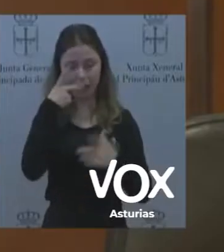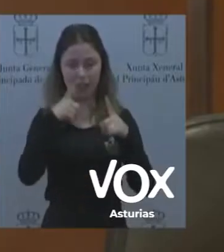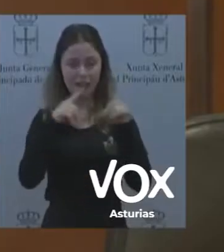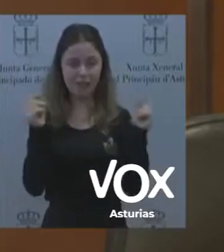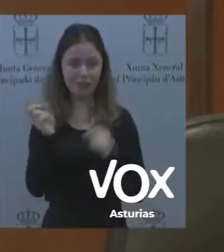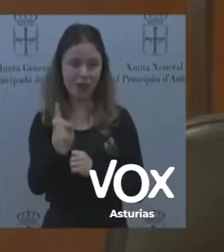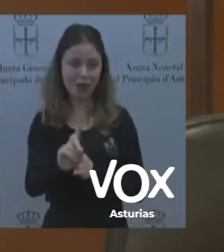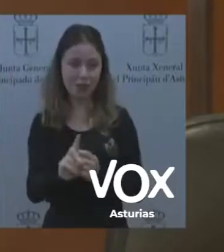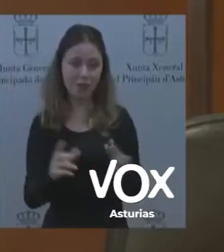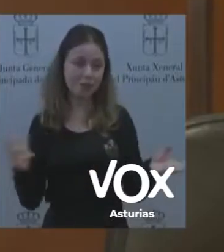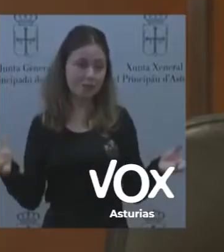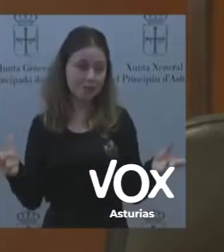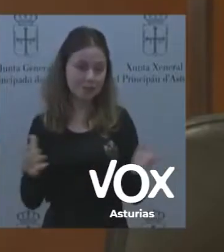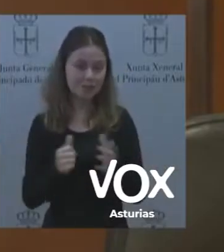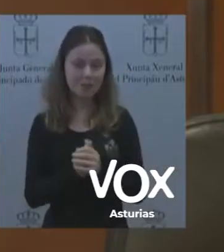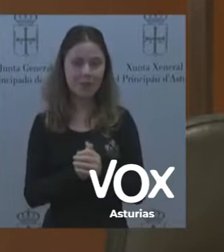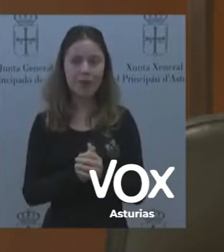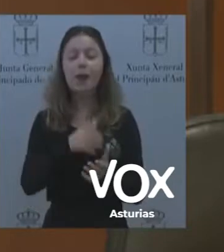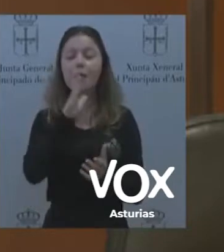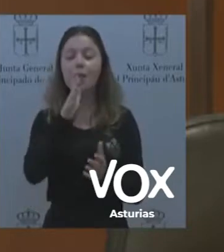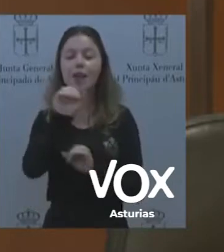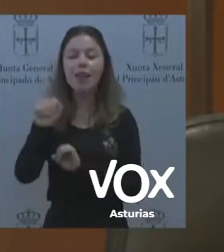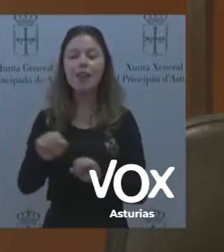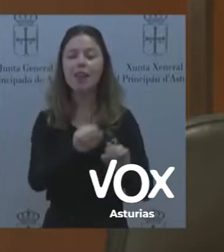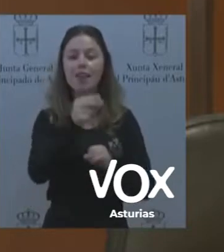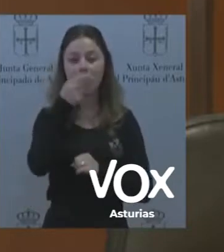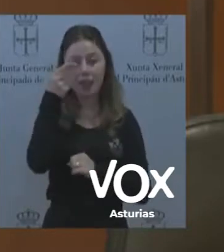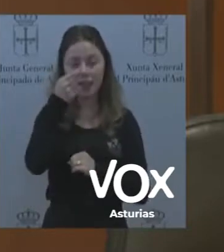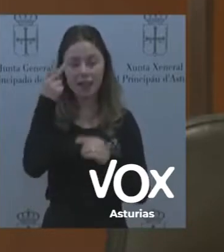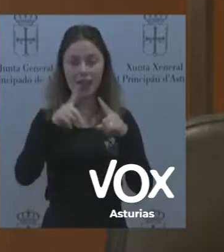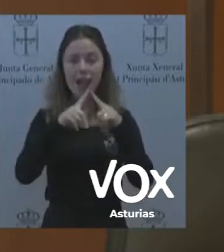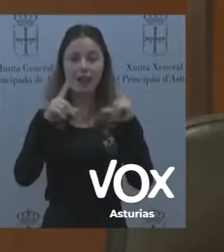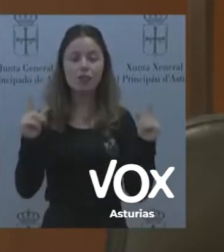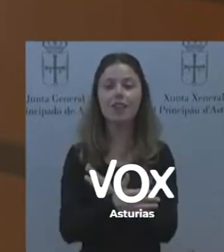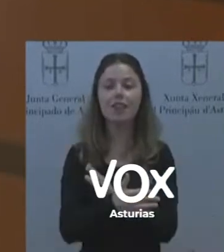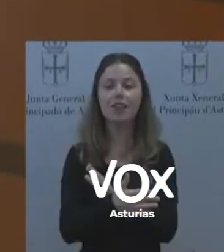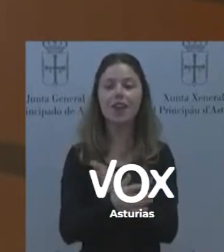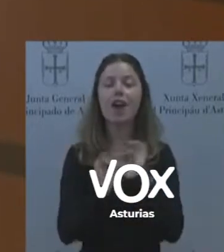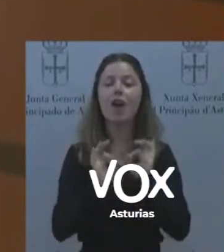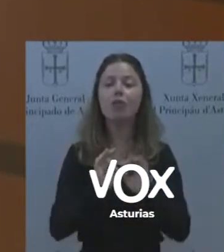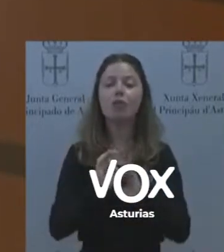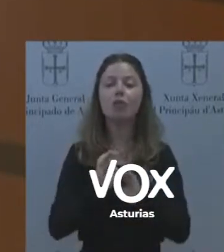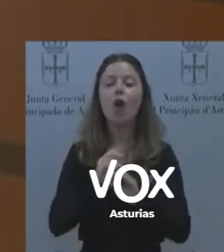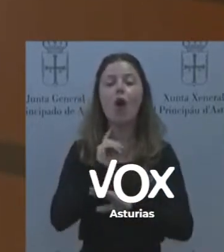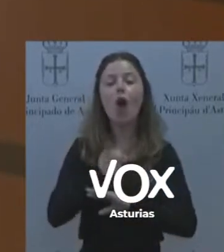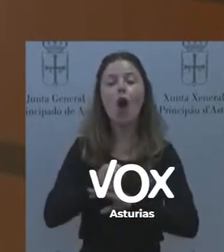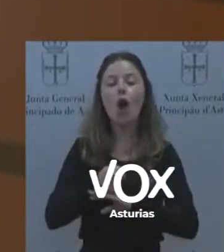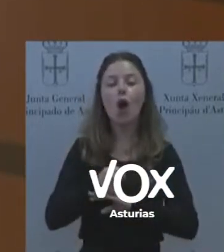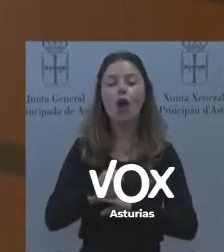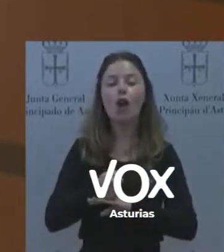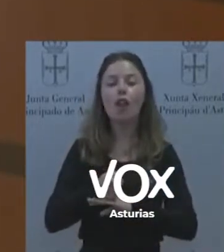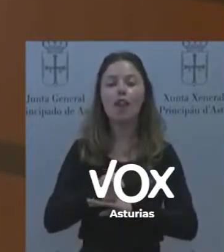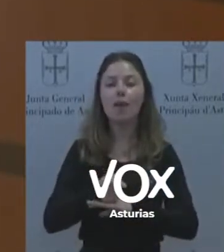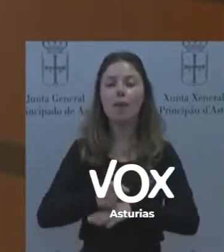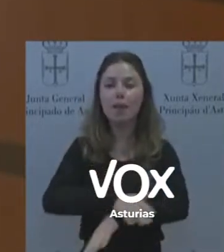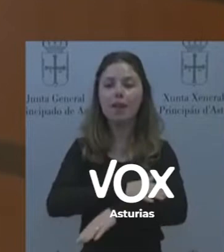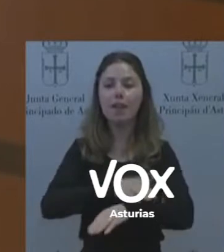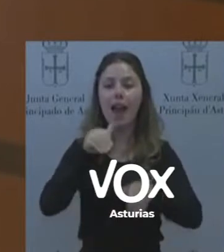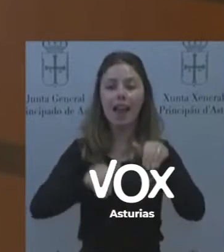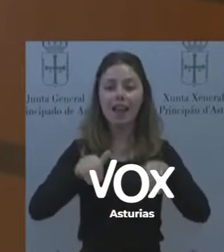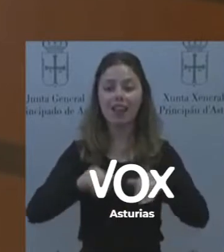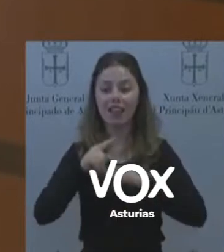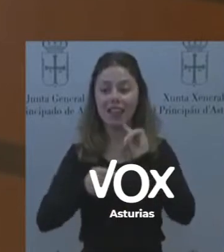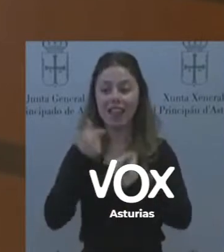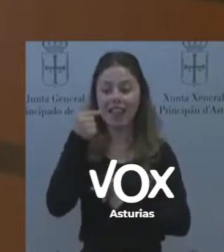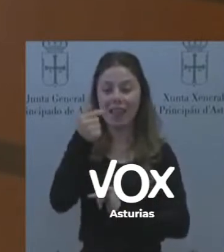quien defiende los intereses de Asturias no hace un tour electoral ministerial justo después de unas elecciones y que al final lo que resulta es una